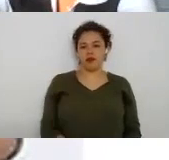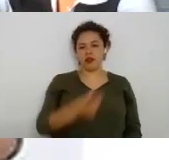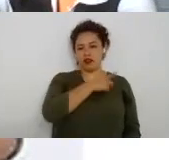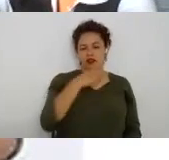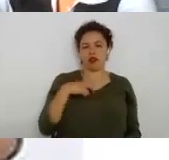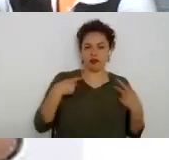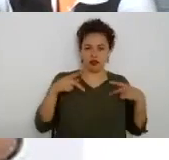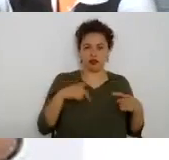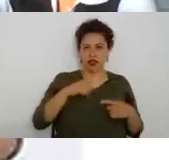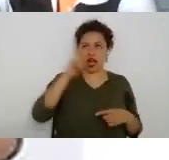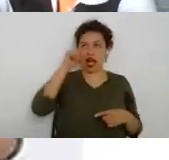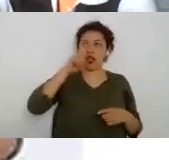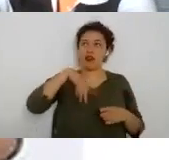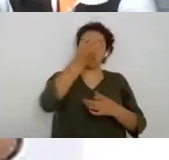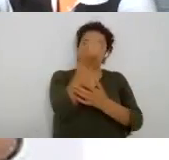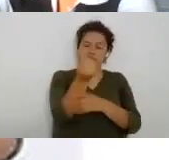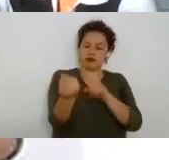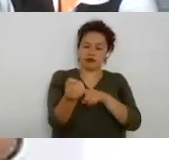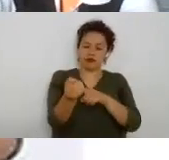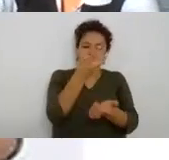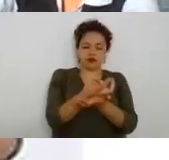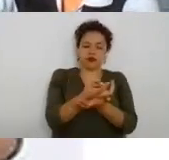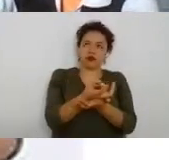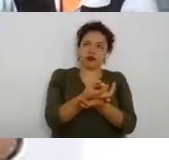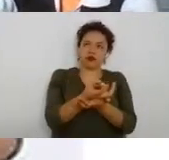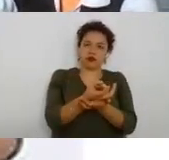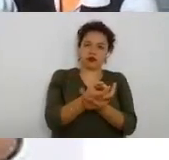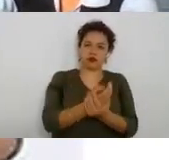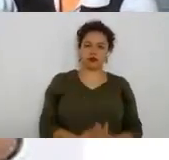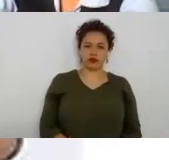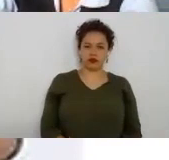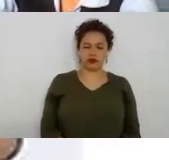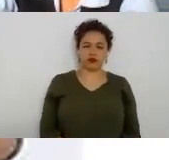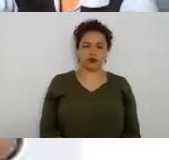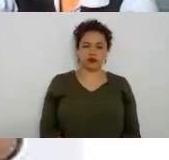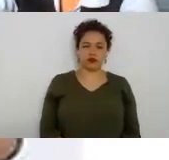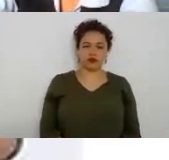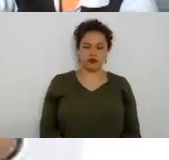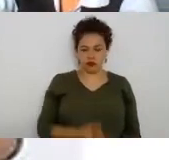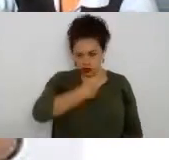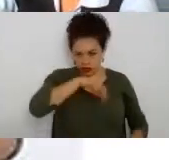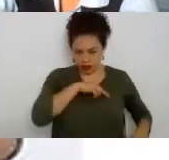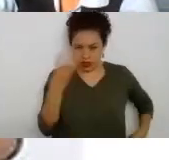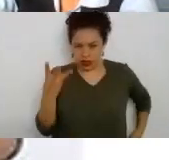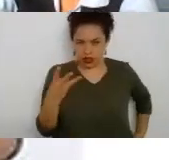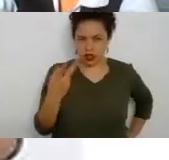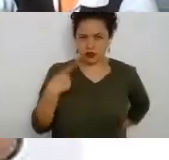víctima boca arriba, ¿de acuerdo? Aquí vamos a necesitar por lo menos que seamos 3 primeros